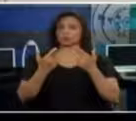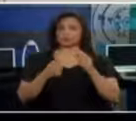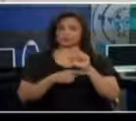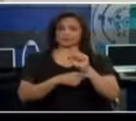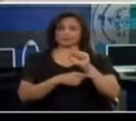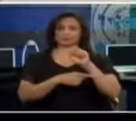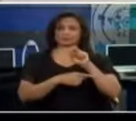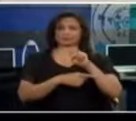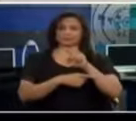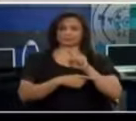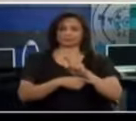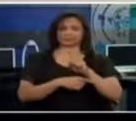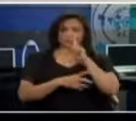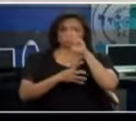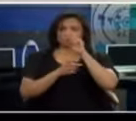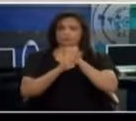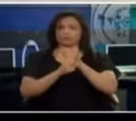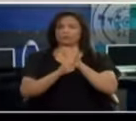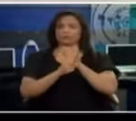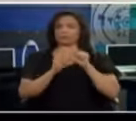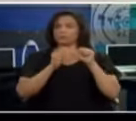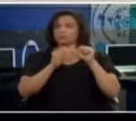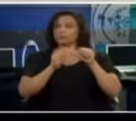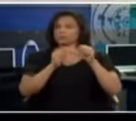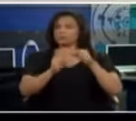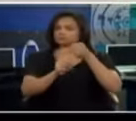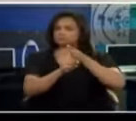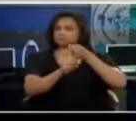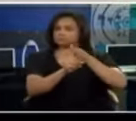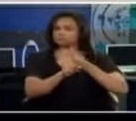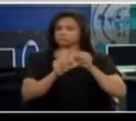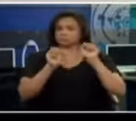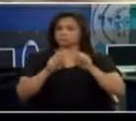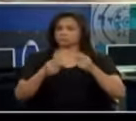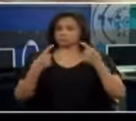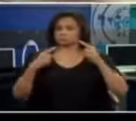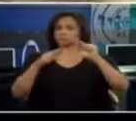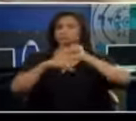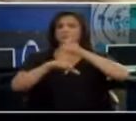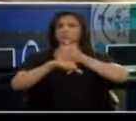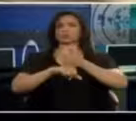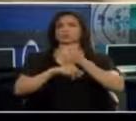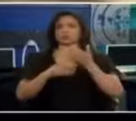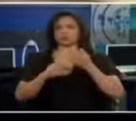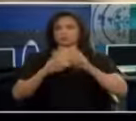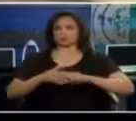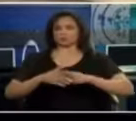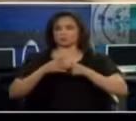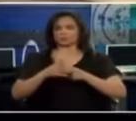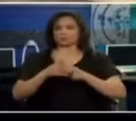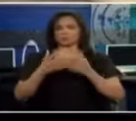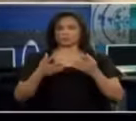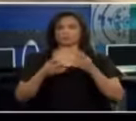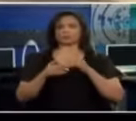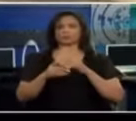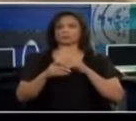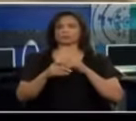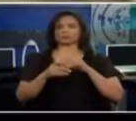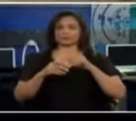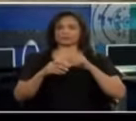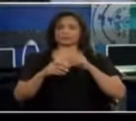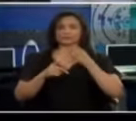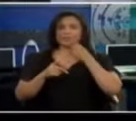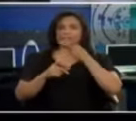que confíe en nosotros, que no nos vamos a detener hasta lograr ver ese parque industrial. Las operaciones iniciarán con una industria